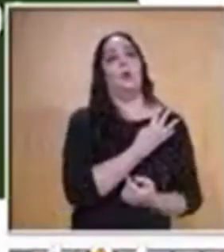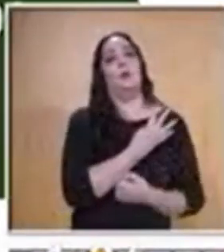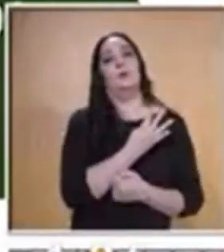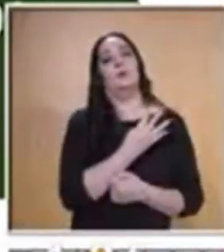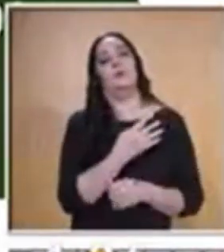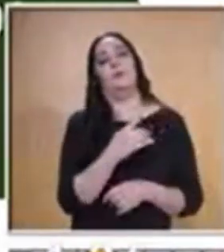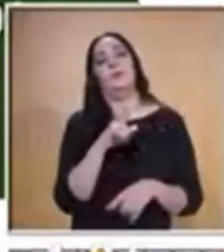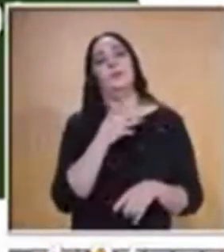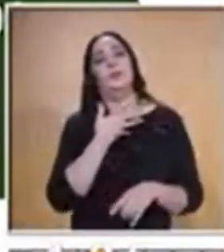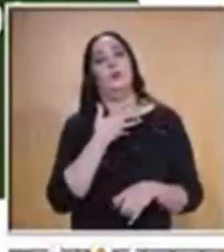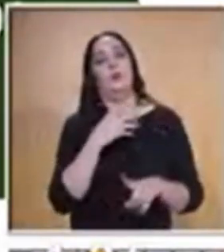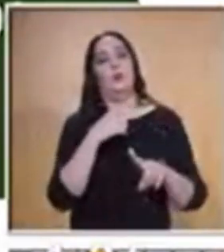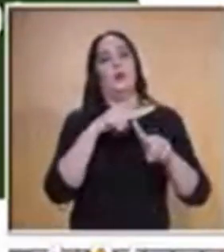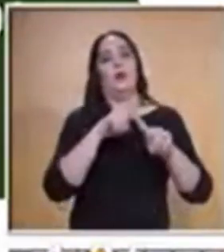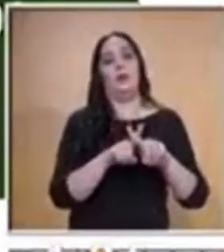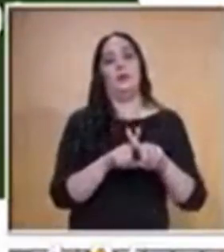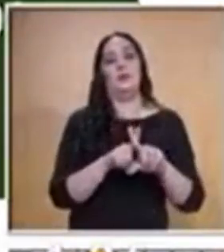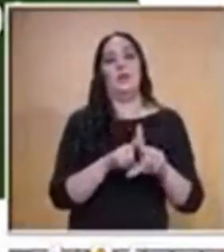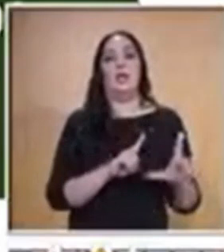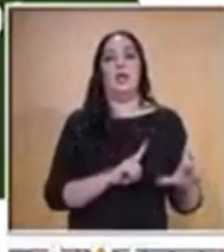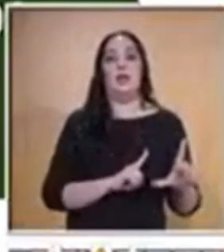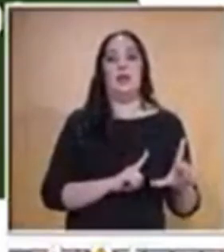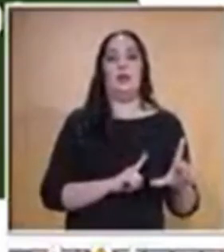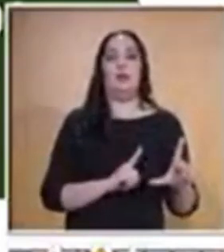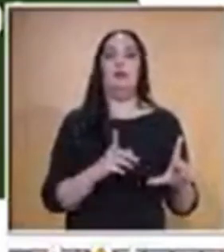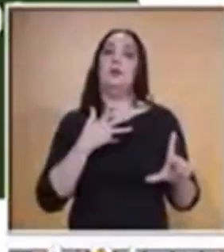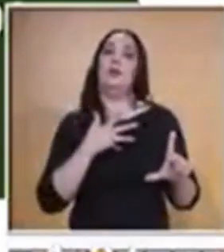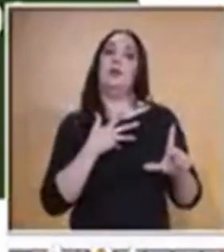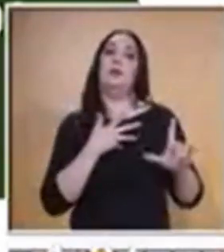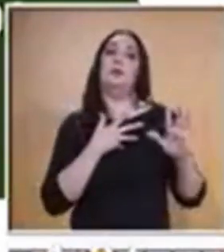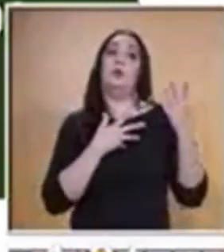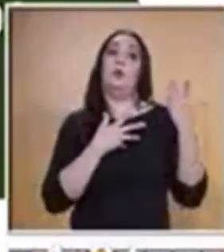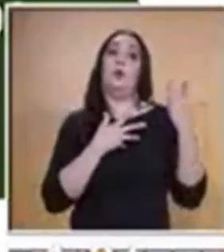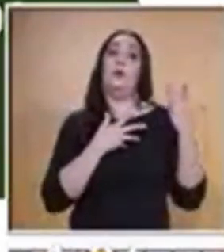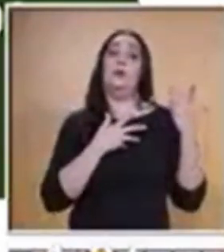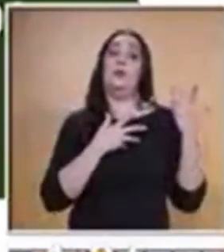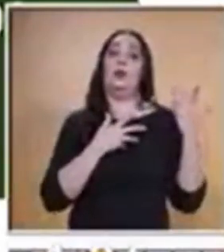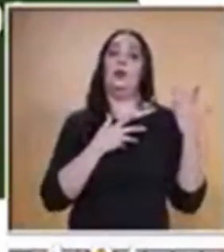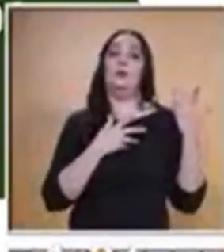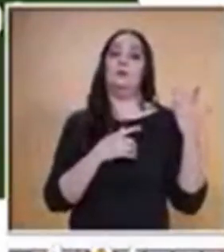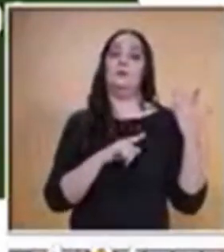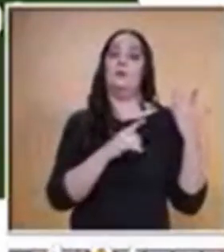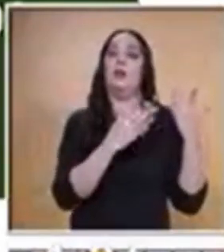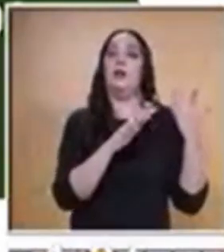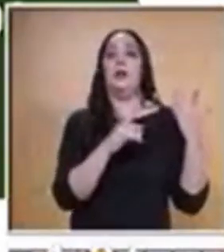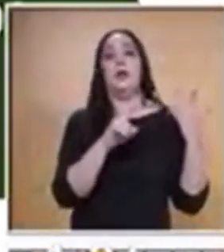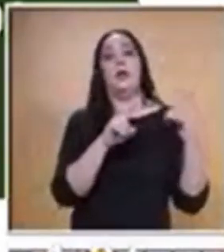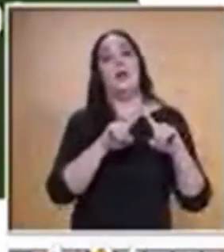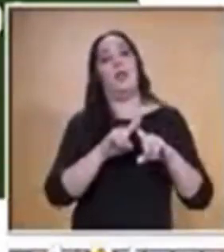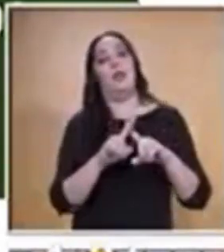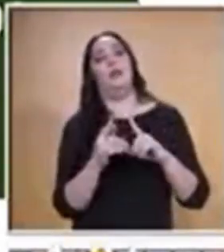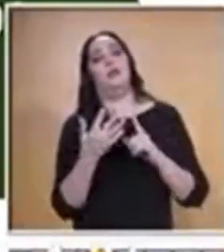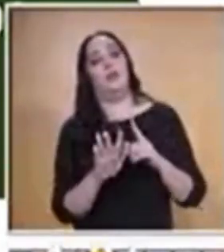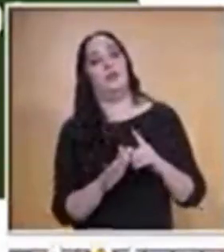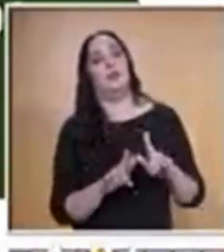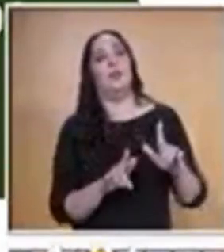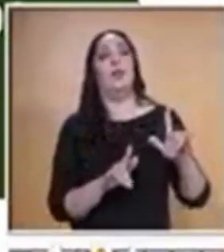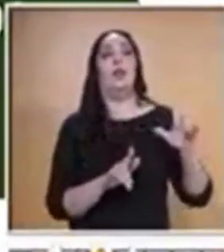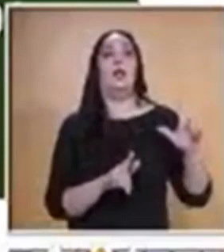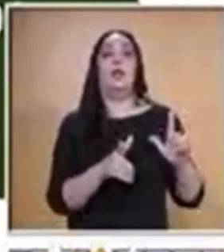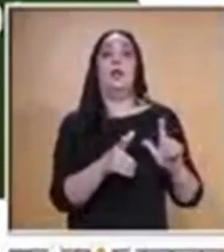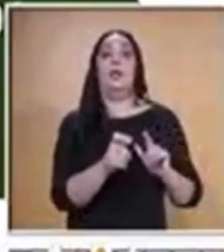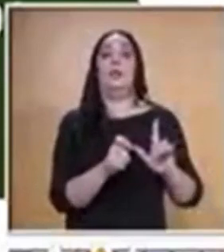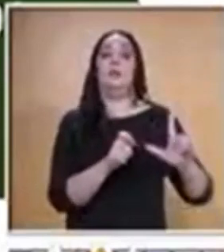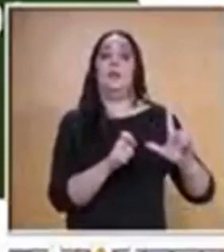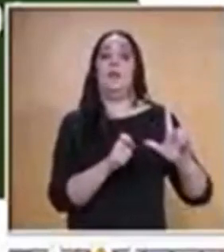X y una L. La L tiene mayor valor por ser 50. Al 50 le resto 10, entonces X y L